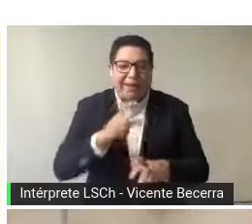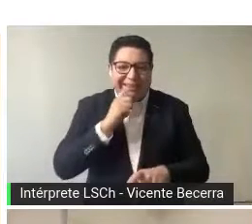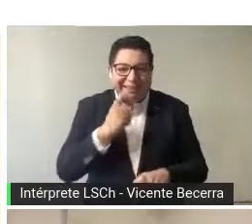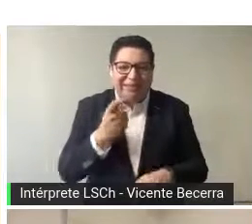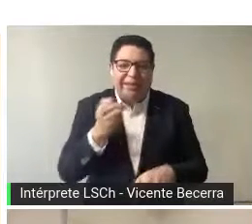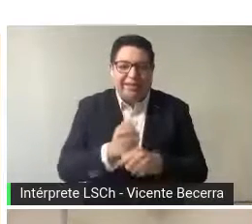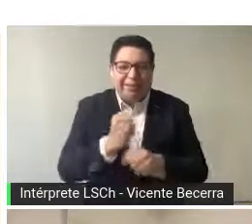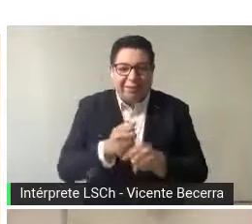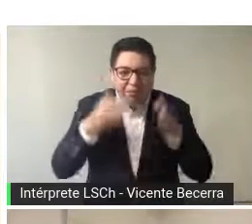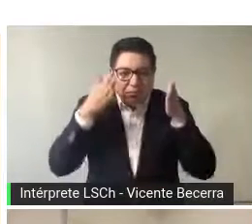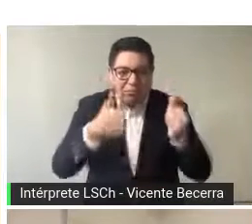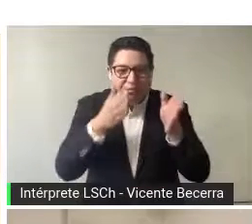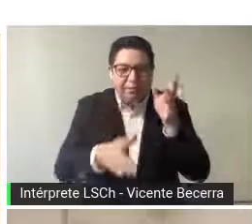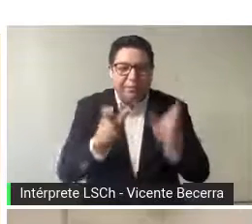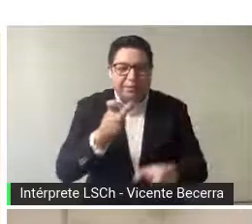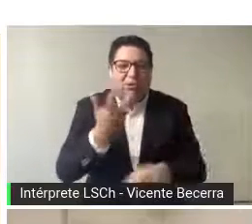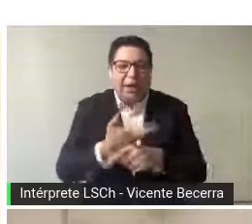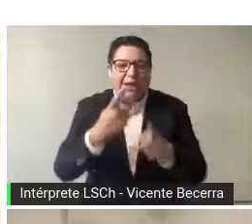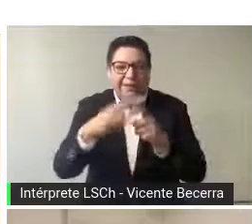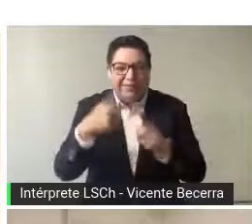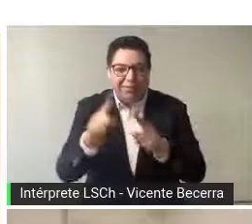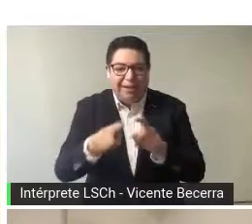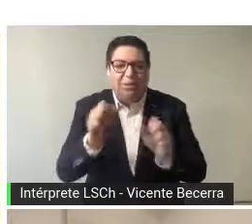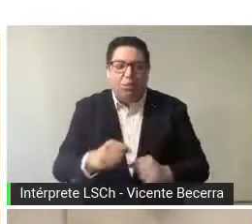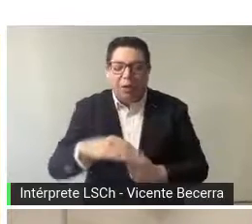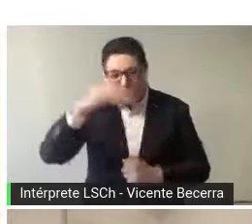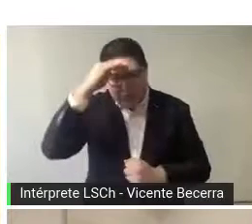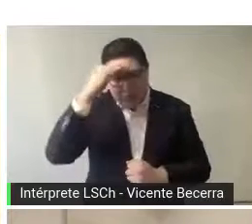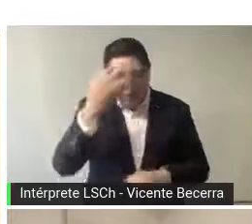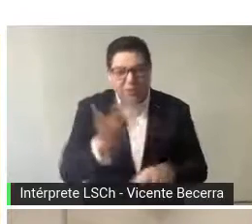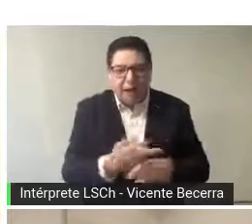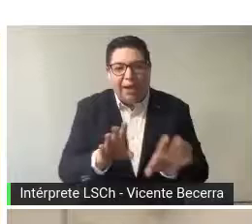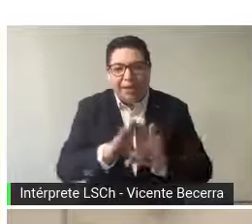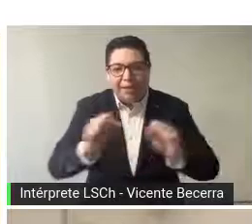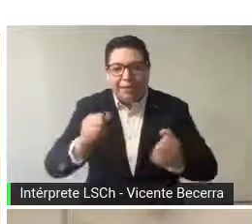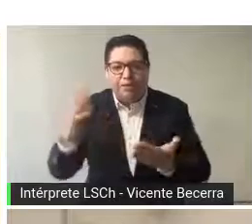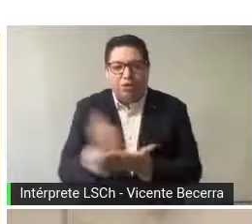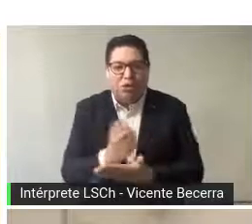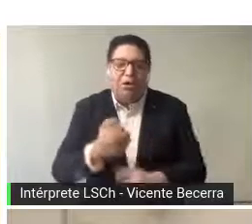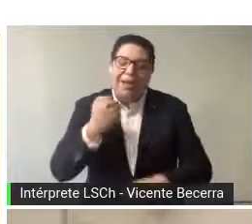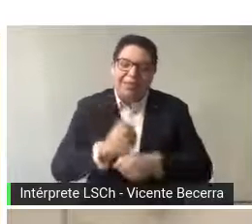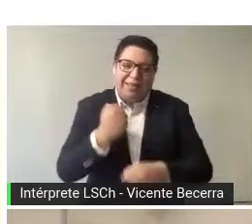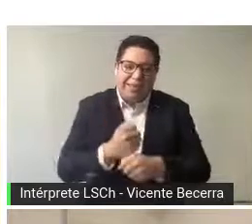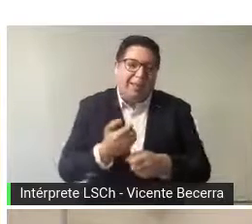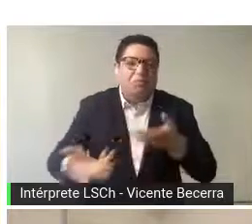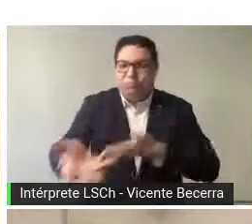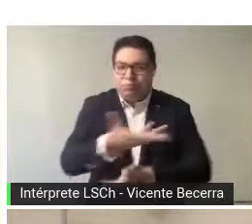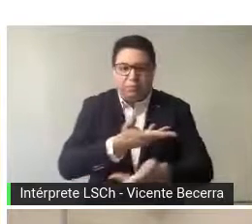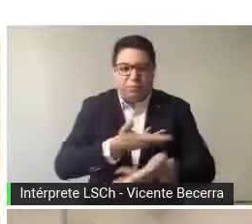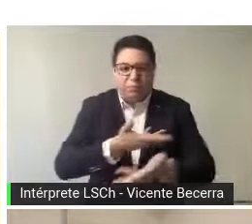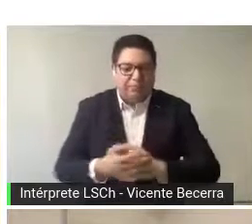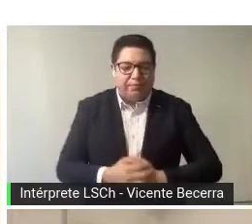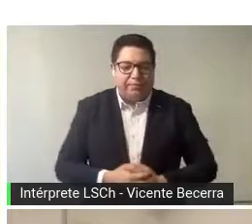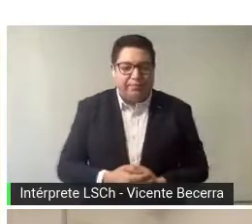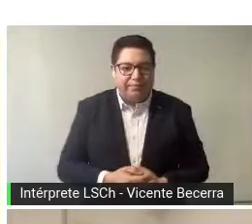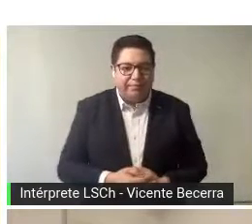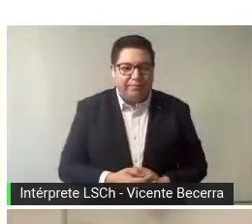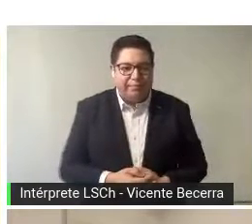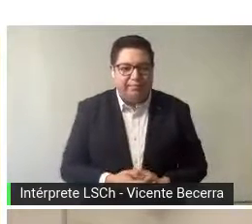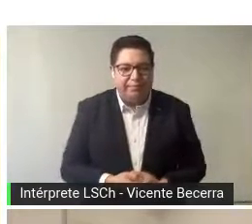pro de la ciudadanía, se crea esa confianza y finalmente es un trabajo que se hace cooperativamente.